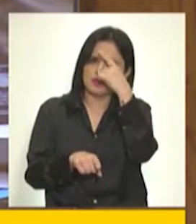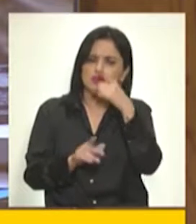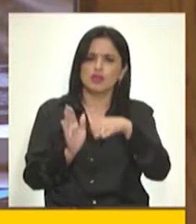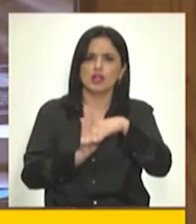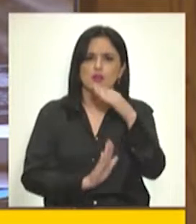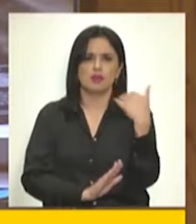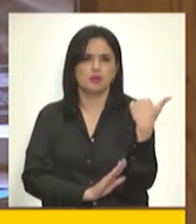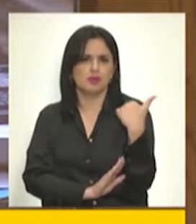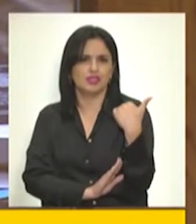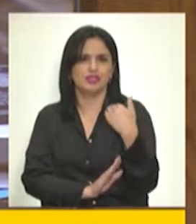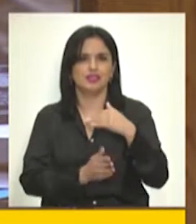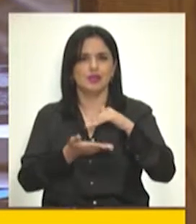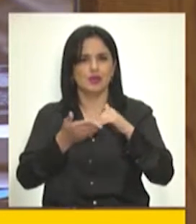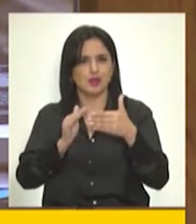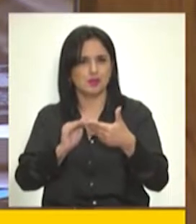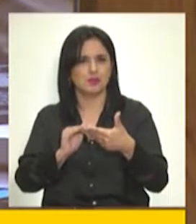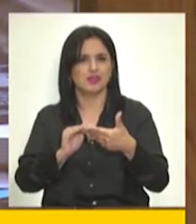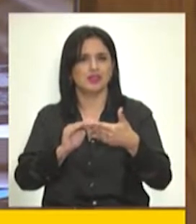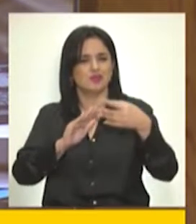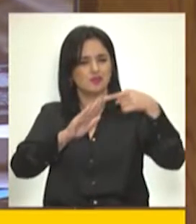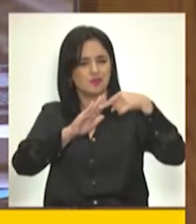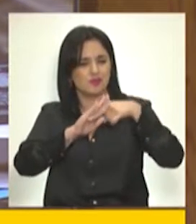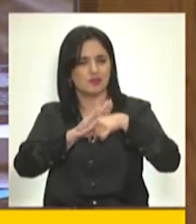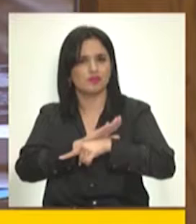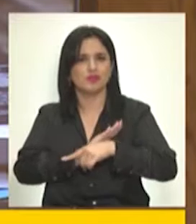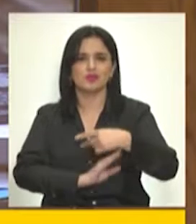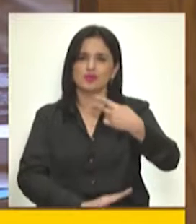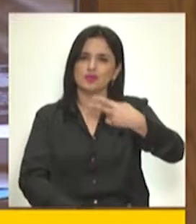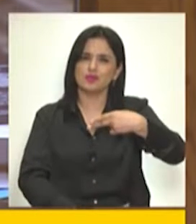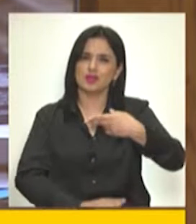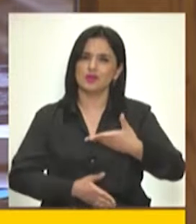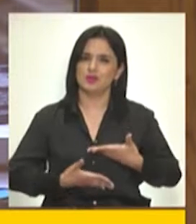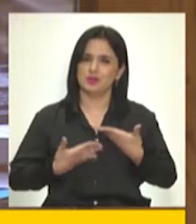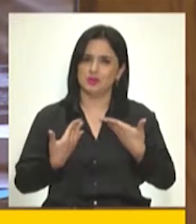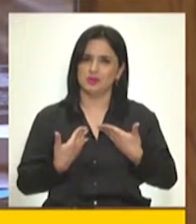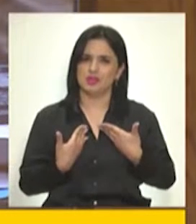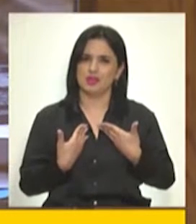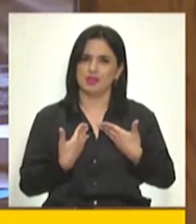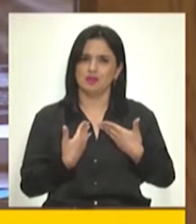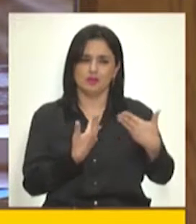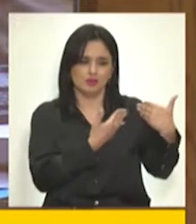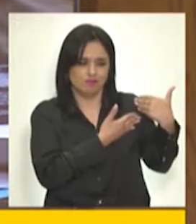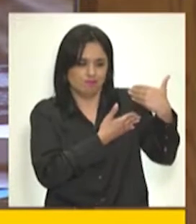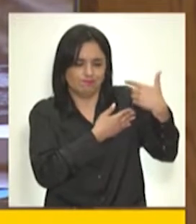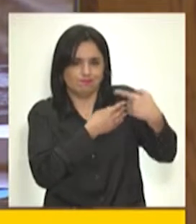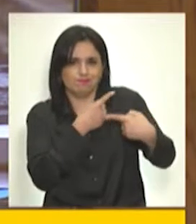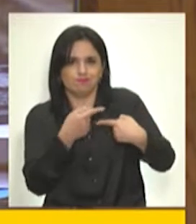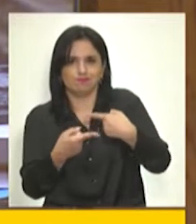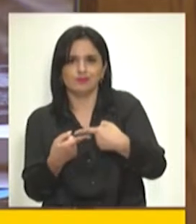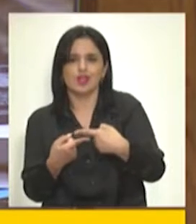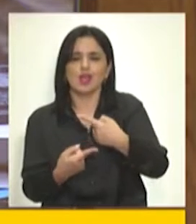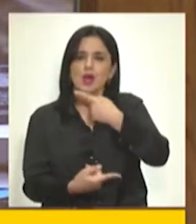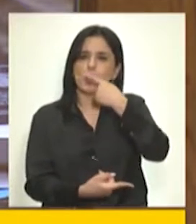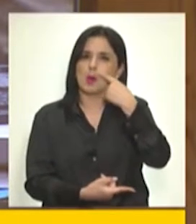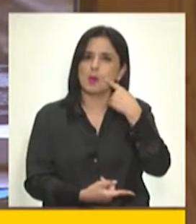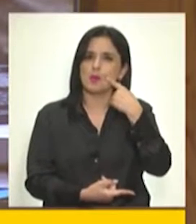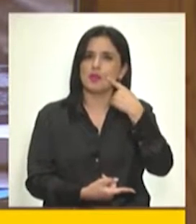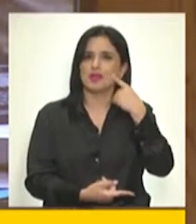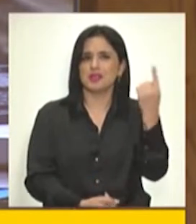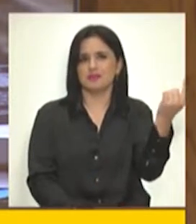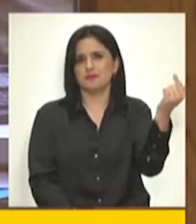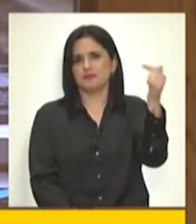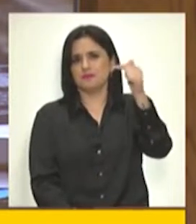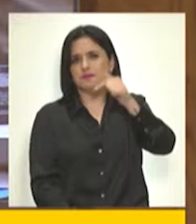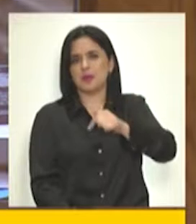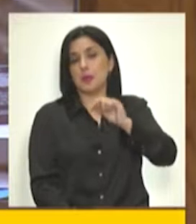comunidad con profundos valores con un gran entusiasmo heredero legítimo de aquellos hombres que llegaron primero como se